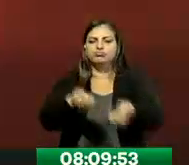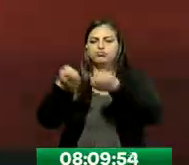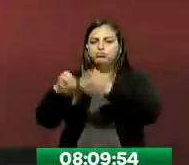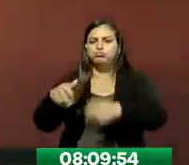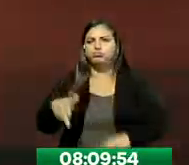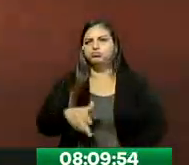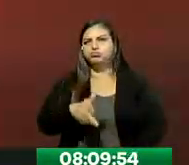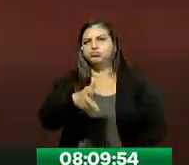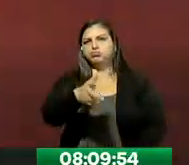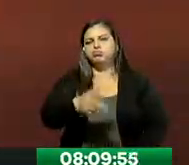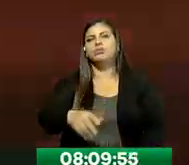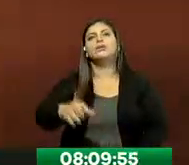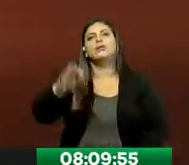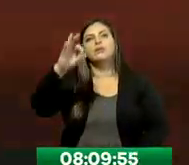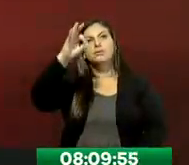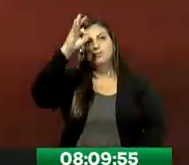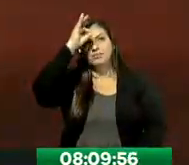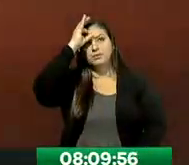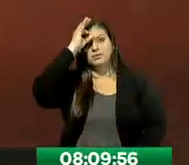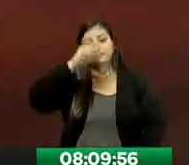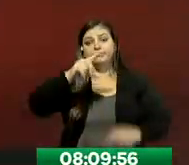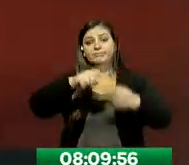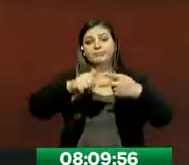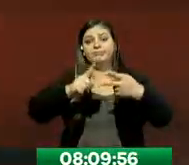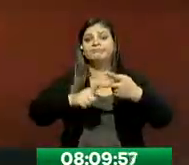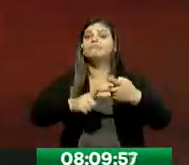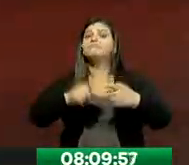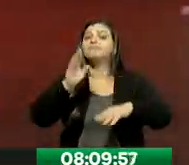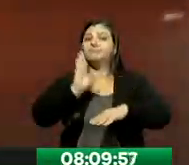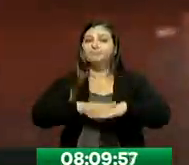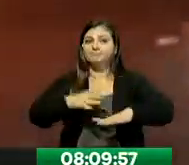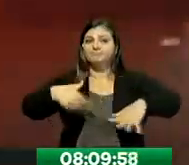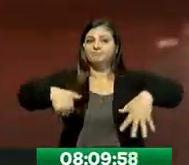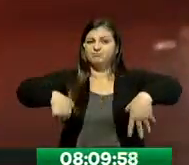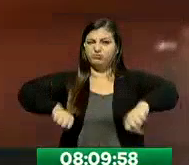velocidad. Informó Jorge Salazar.